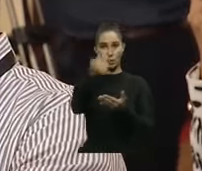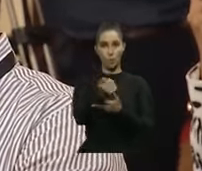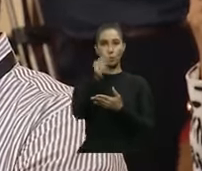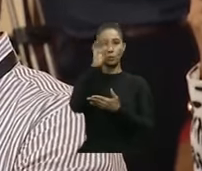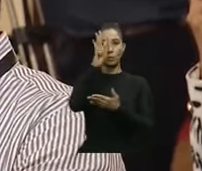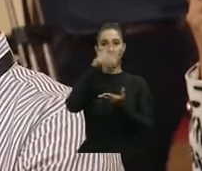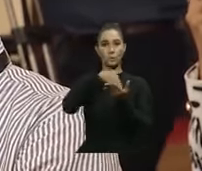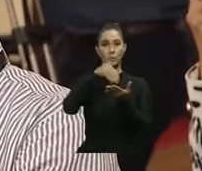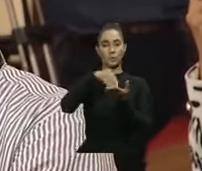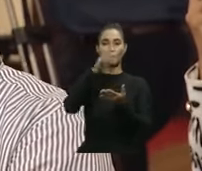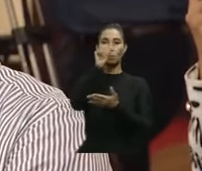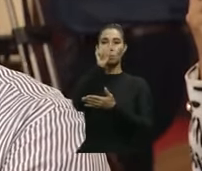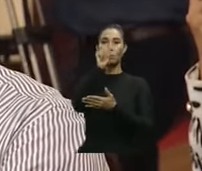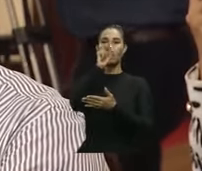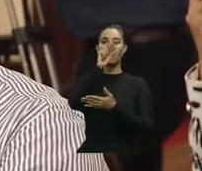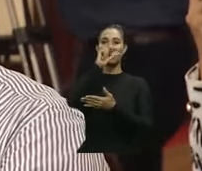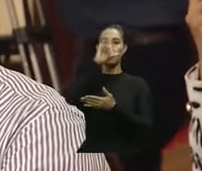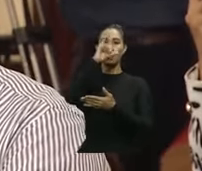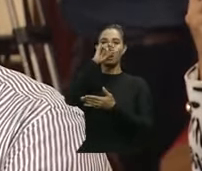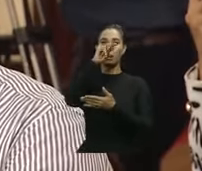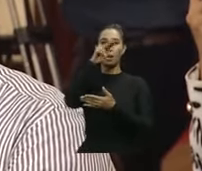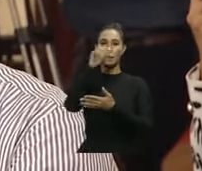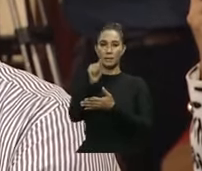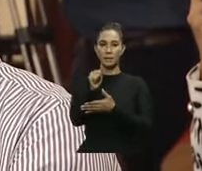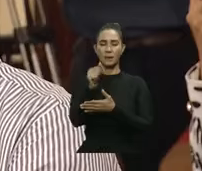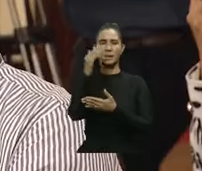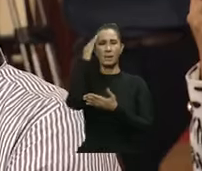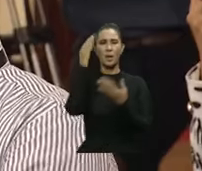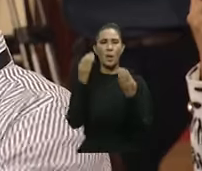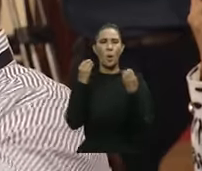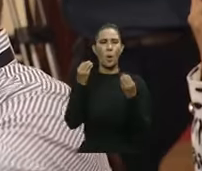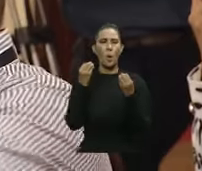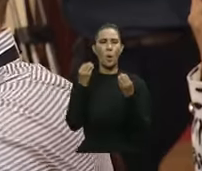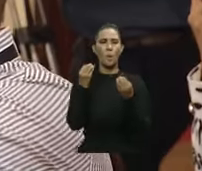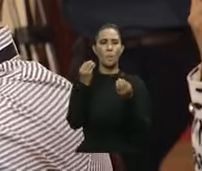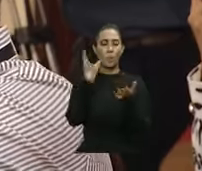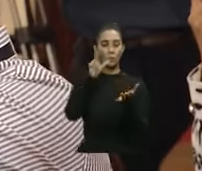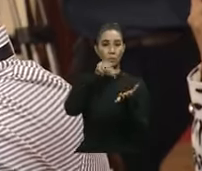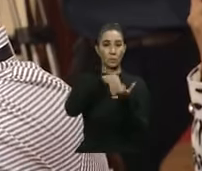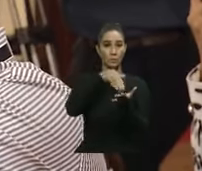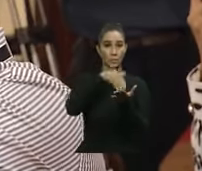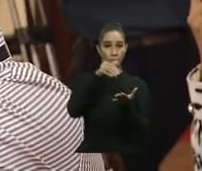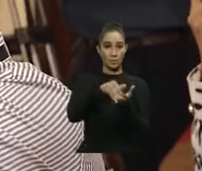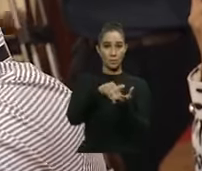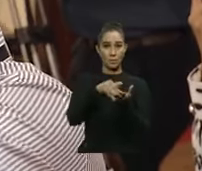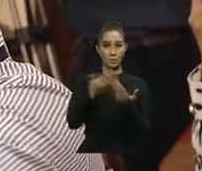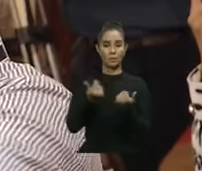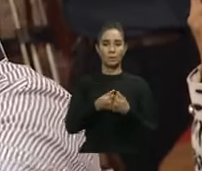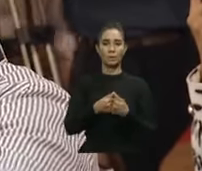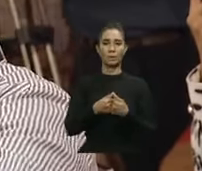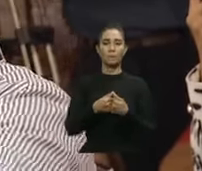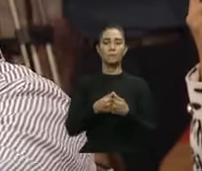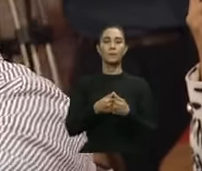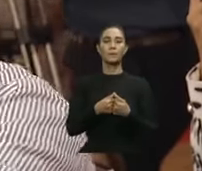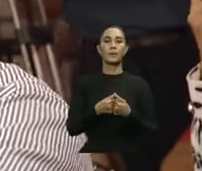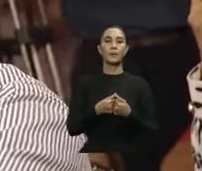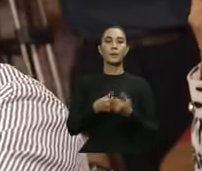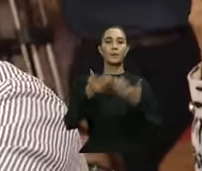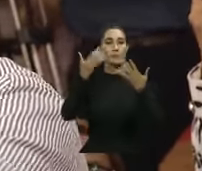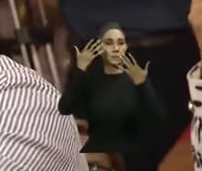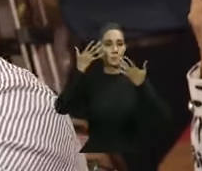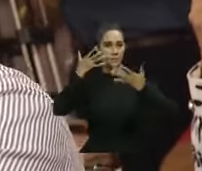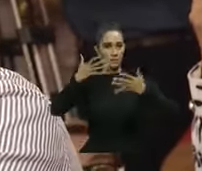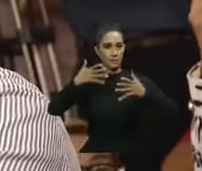la harina. Me gustaría saber cómo llegamos al cálculo de los 3,000 millones. A los productores de la harina, a los molinos, si ya empieza a registrarse